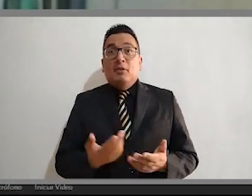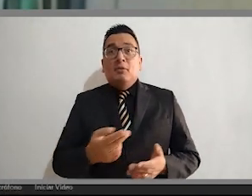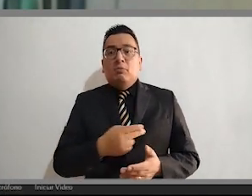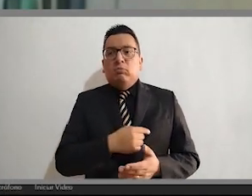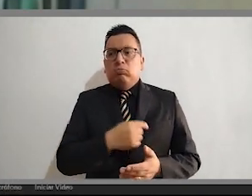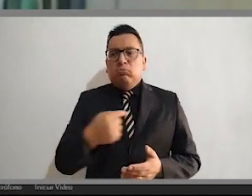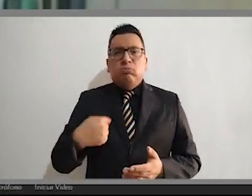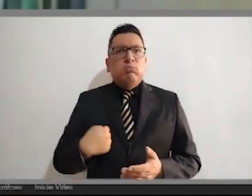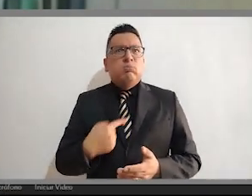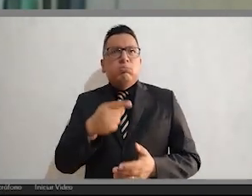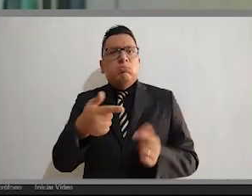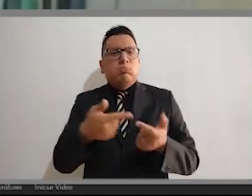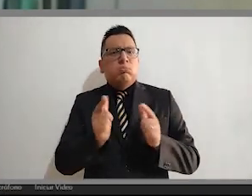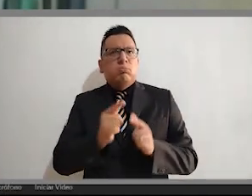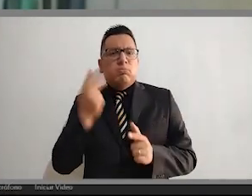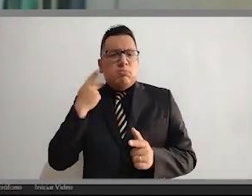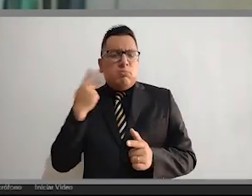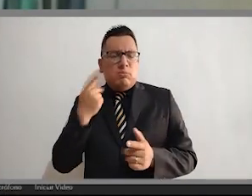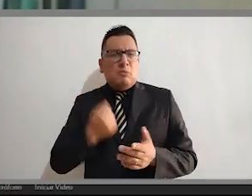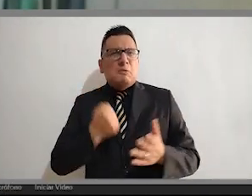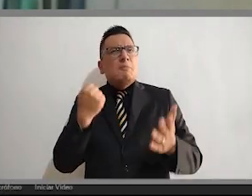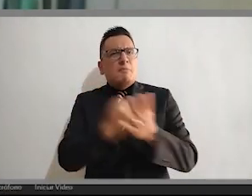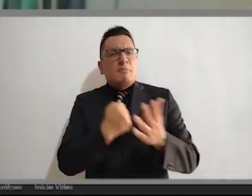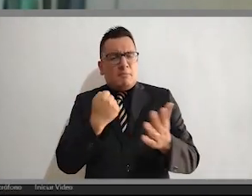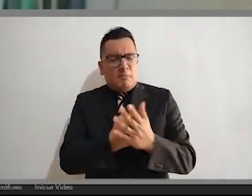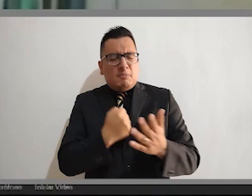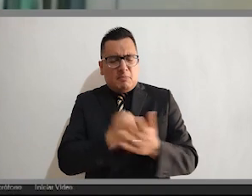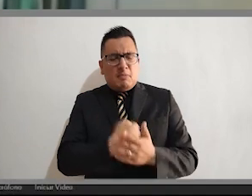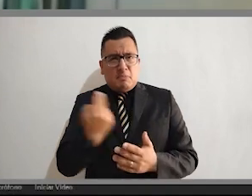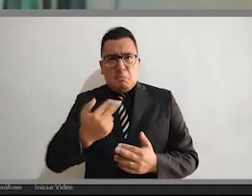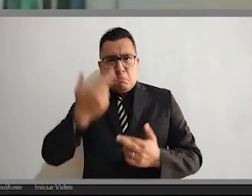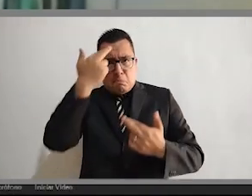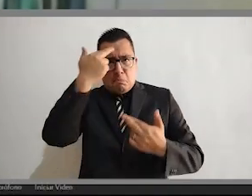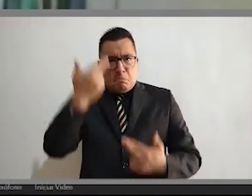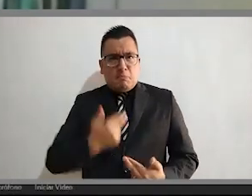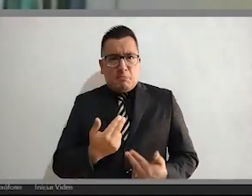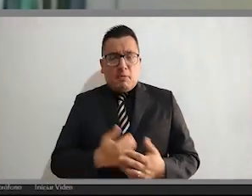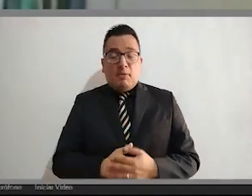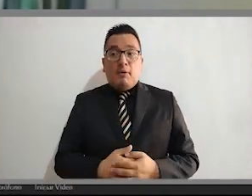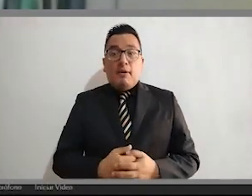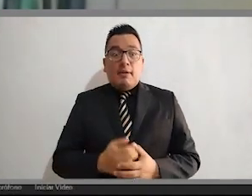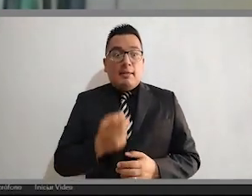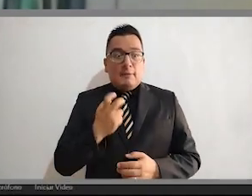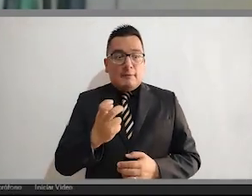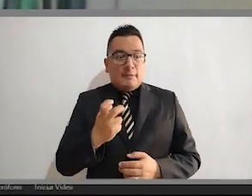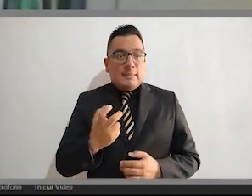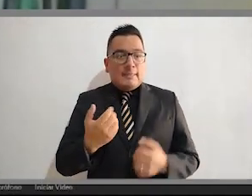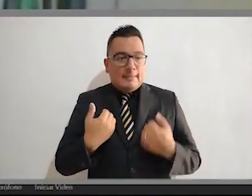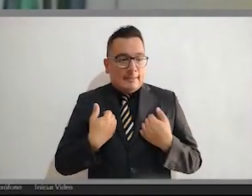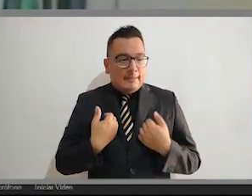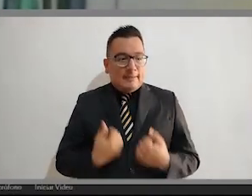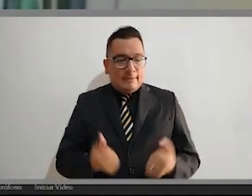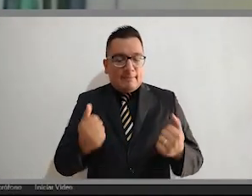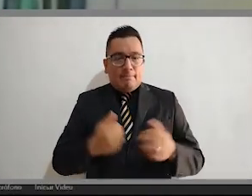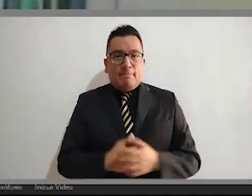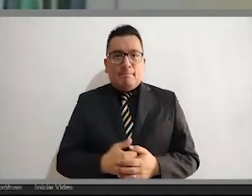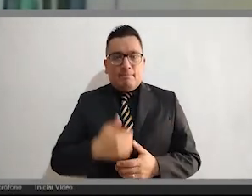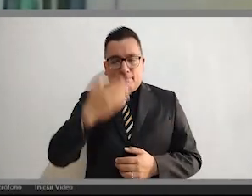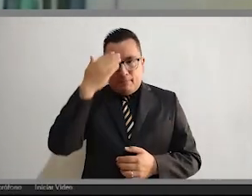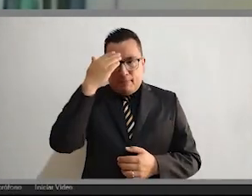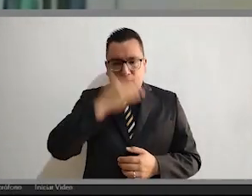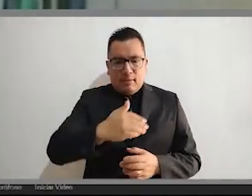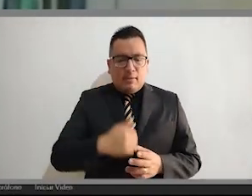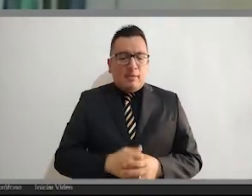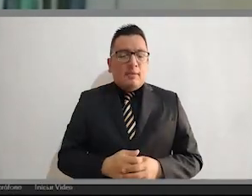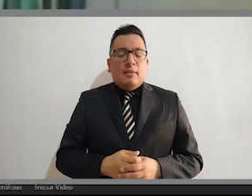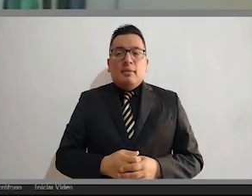los partidos, empieza a visibilizarse y nos empezamos a dar cuenta y empezamos a cobrar conciencia de que